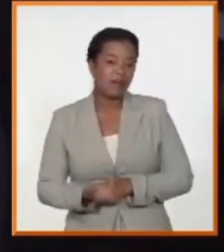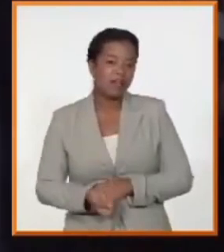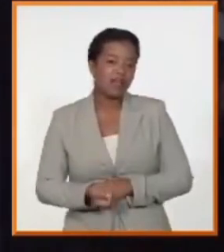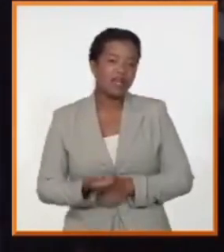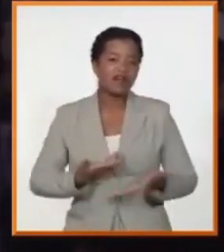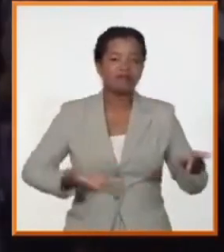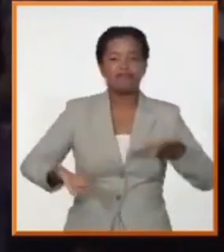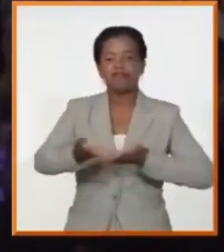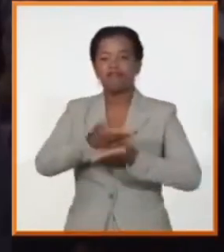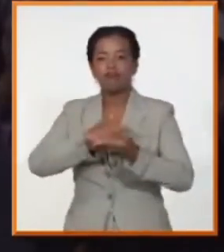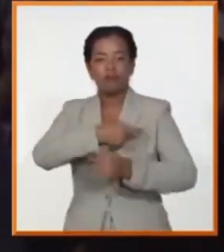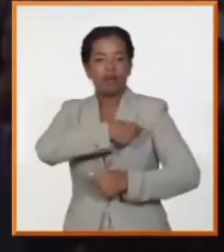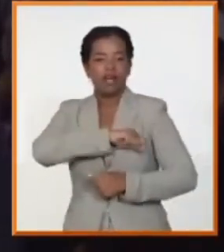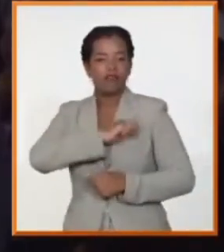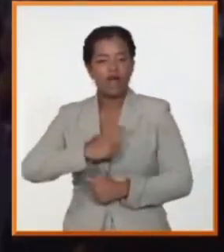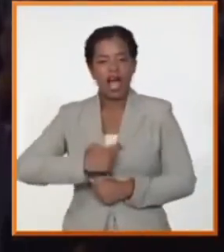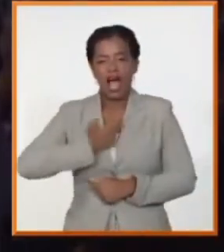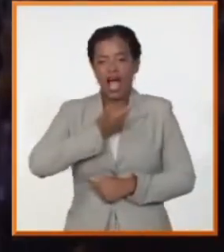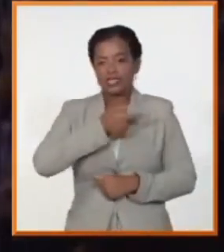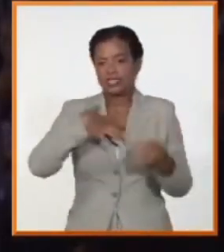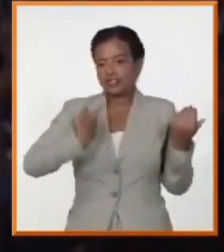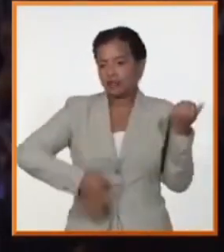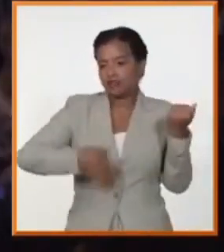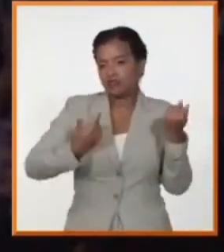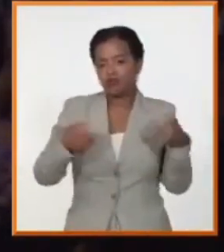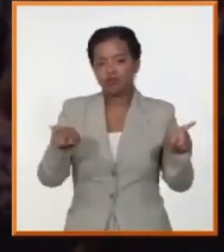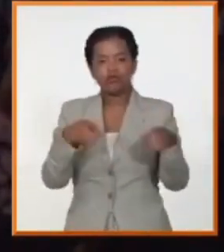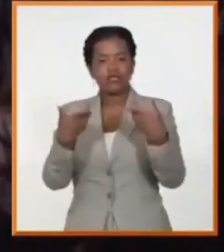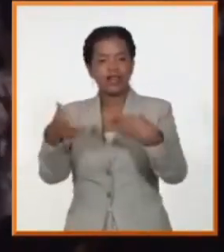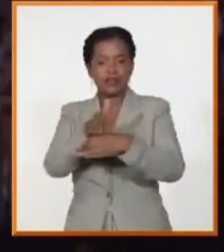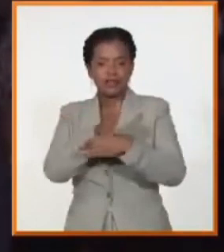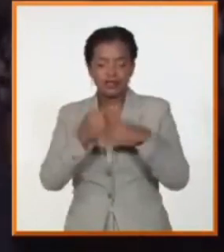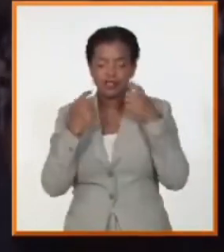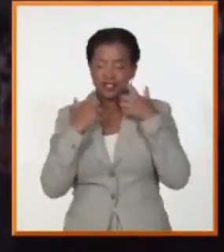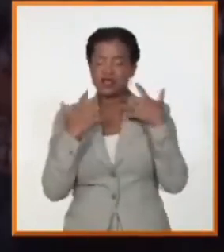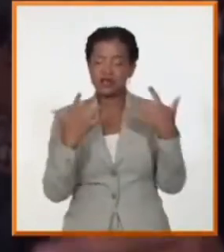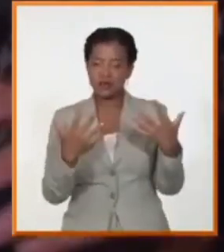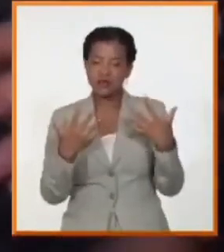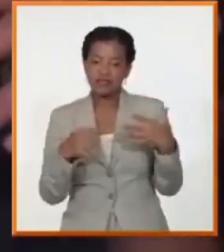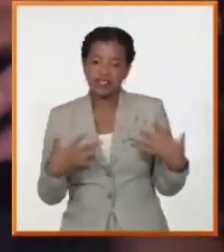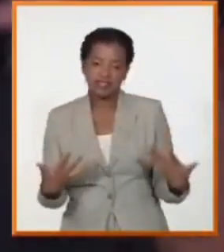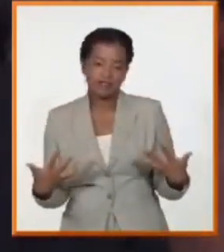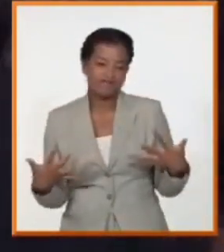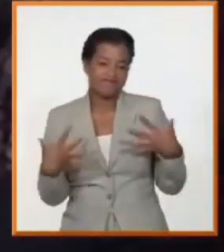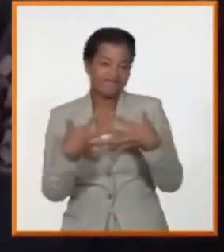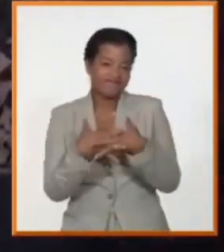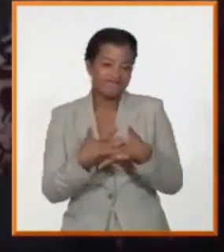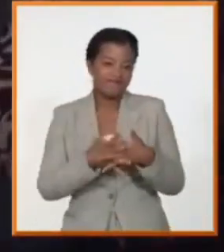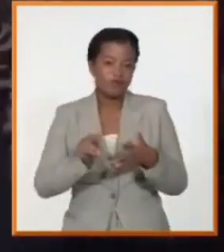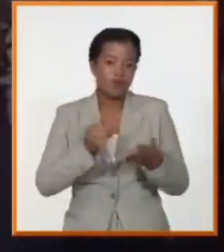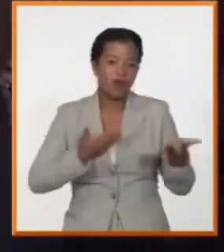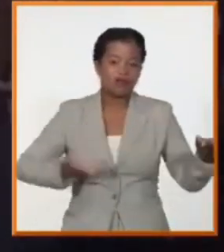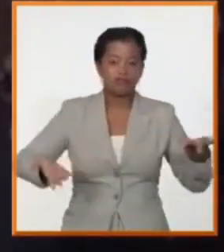aunar los artistas de todos los géneros musicales cubanos, que yo creo que es importante hacer ese tipo de cofradías, sobre todo para poder